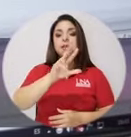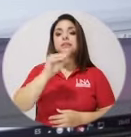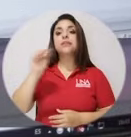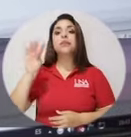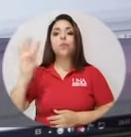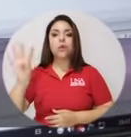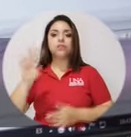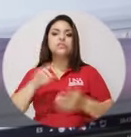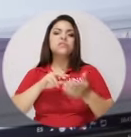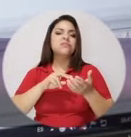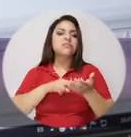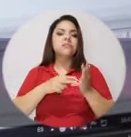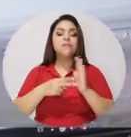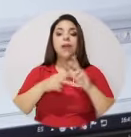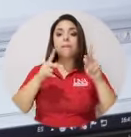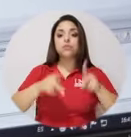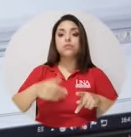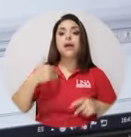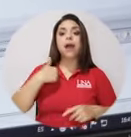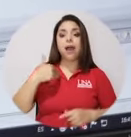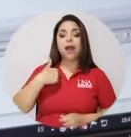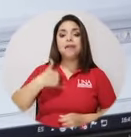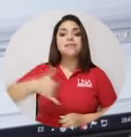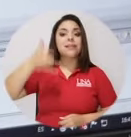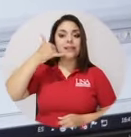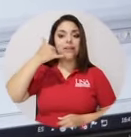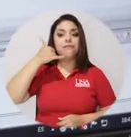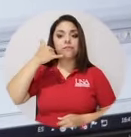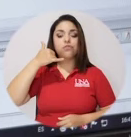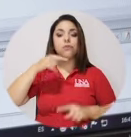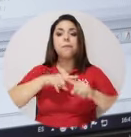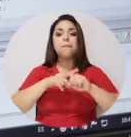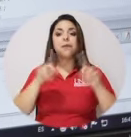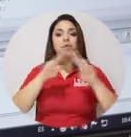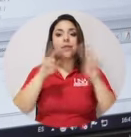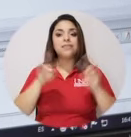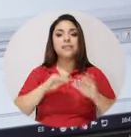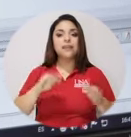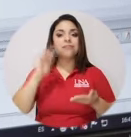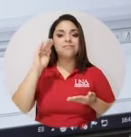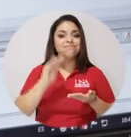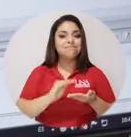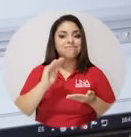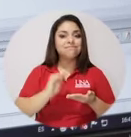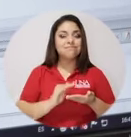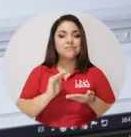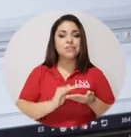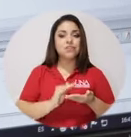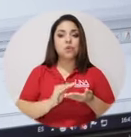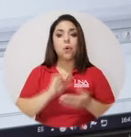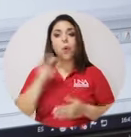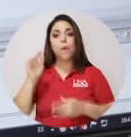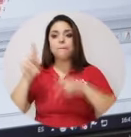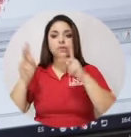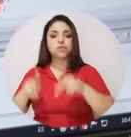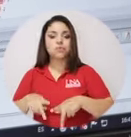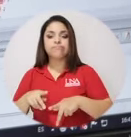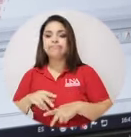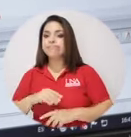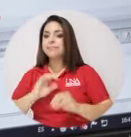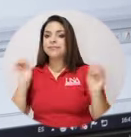tener acceso con un teléfono celular a unos datos, pero a unos datos reducidos, y personas que no están ni siquiera